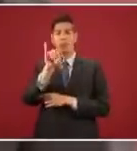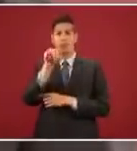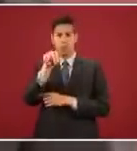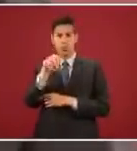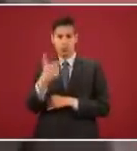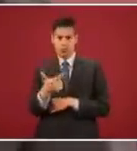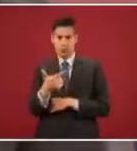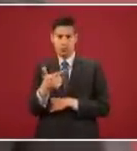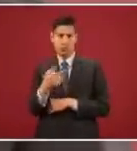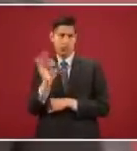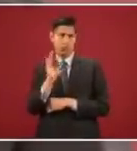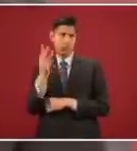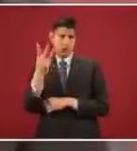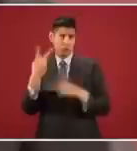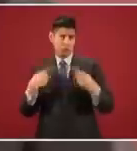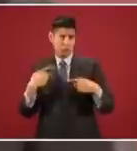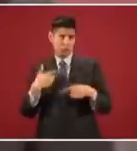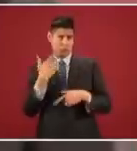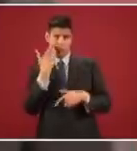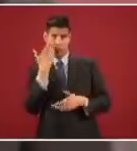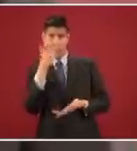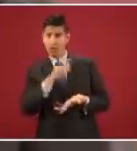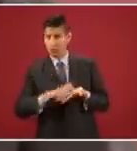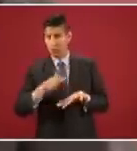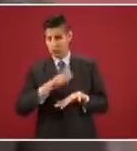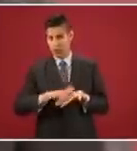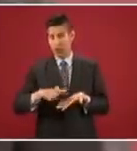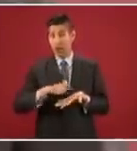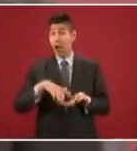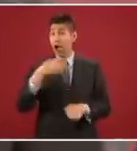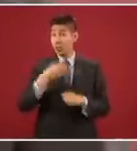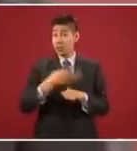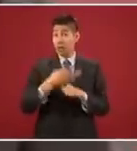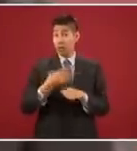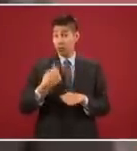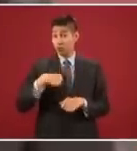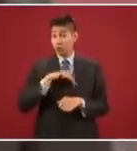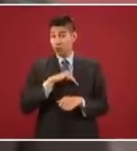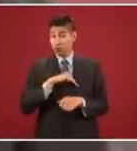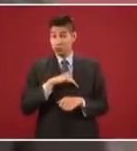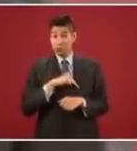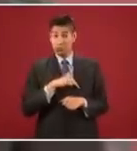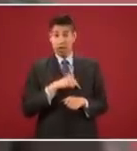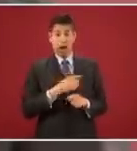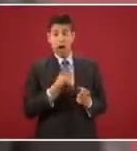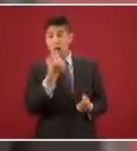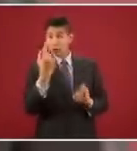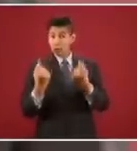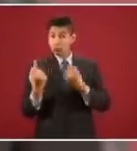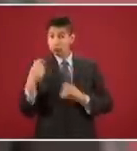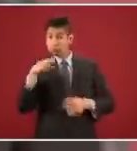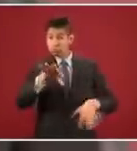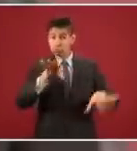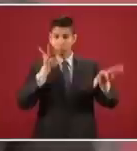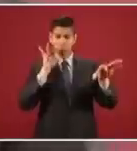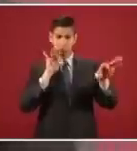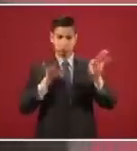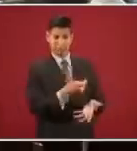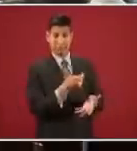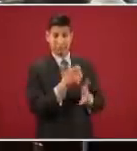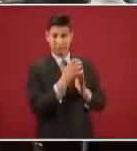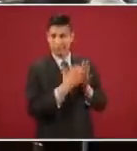3 posibles interesados. Al momento no estamos en posición para cerrar con ninguna de estas ofertas, pero estamos